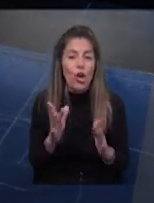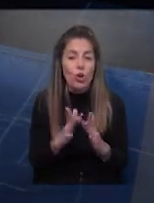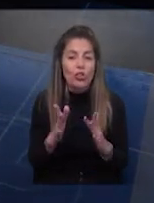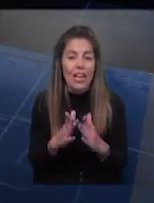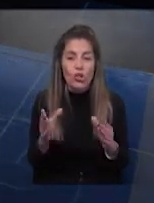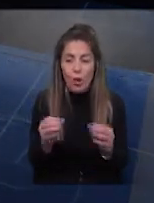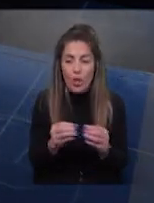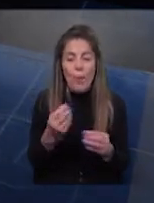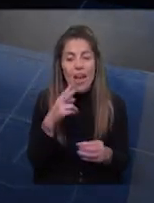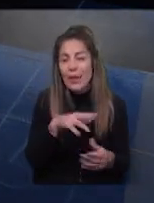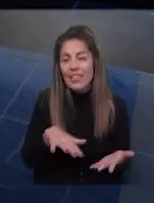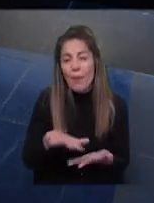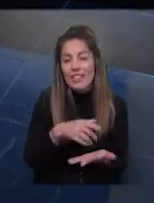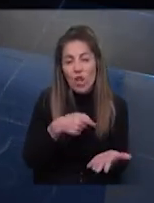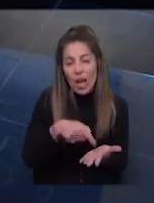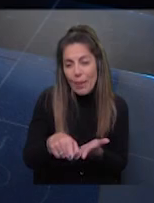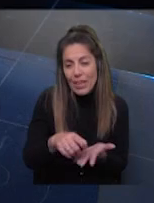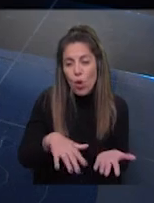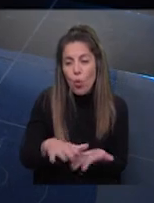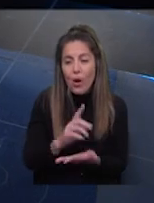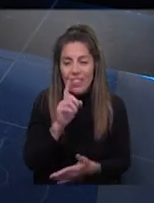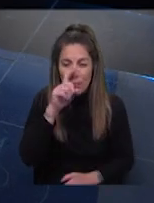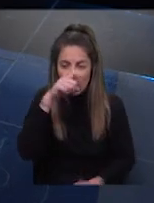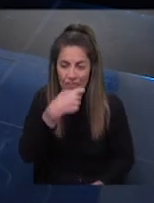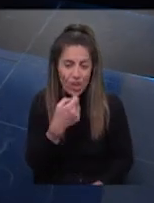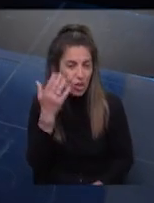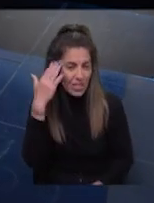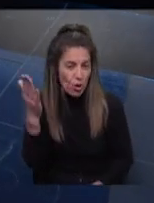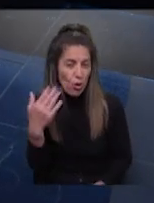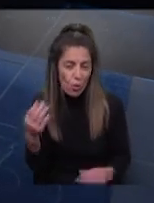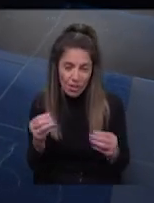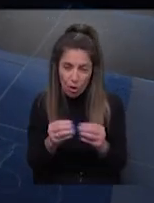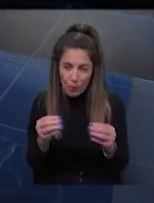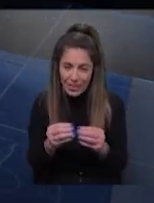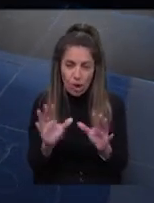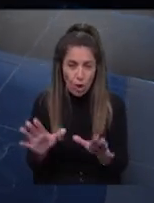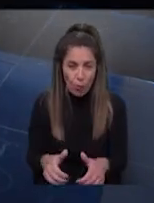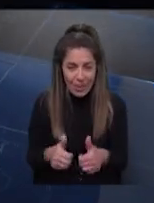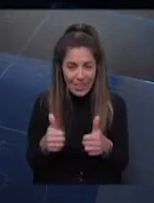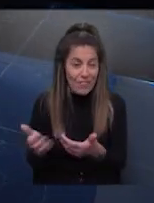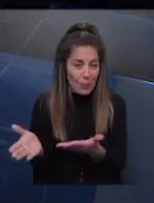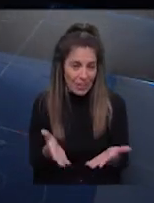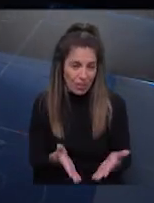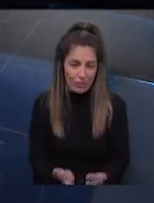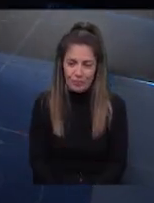pasando en un punto de la capital, en un punto de Montevideo. Saludo a nuestro compañero Martín Duarte. ¿Cómo andas, Martín? Bienvenido.